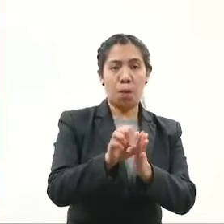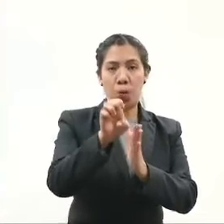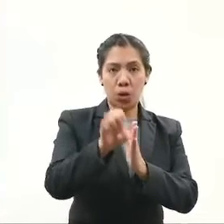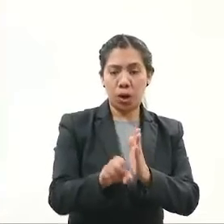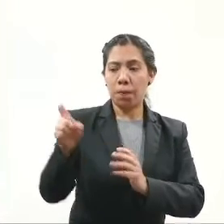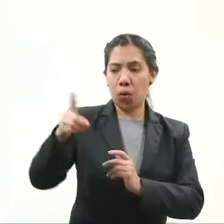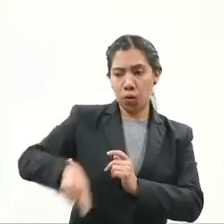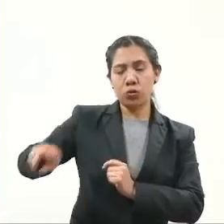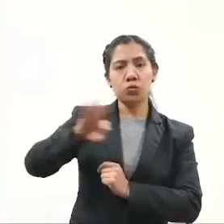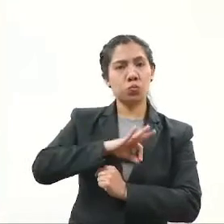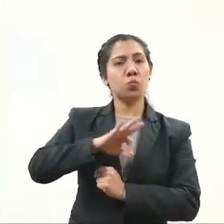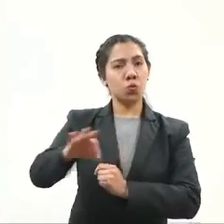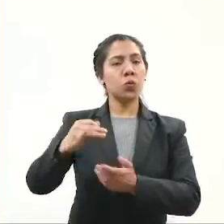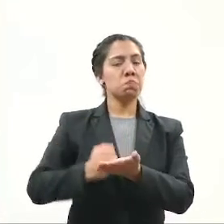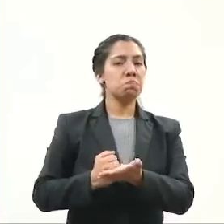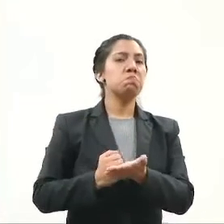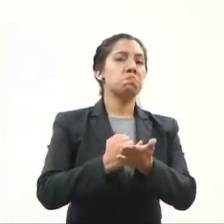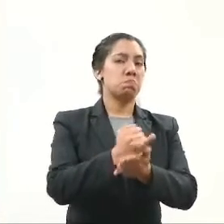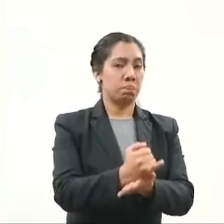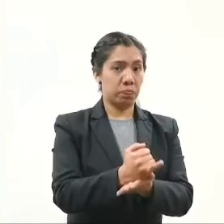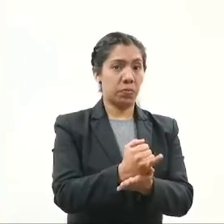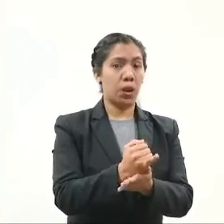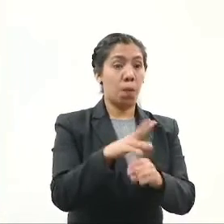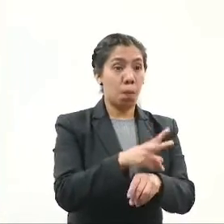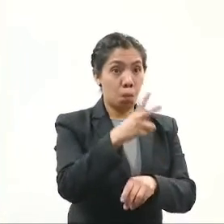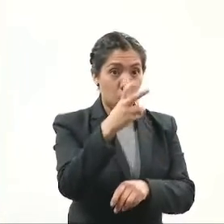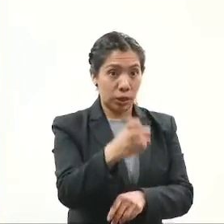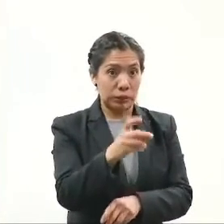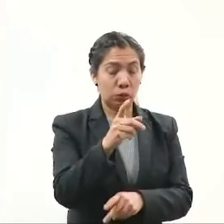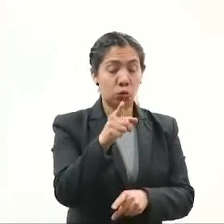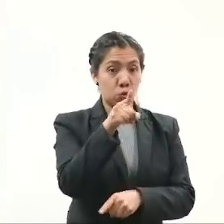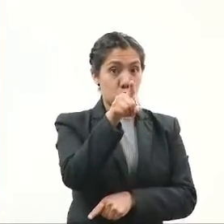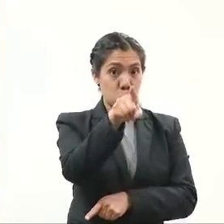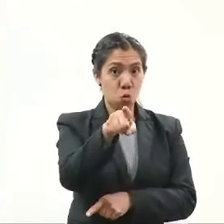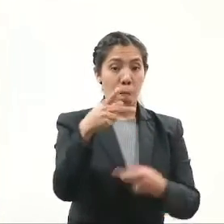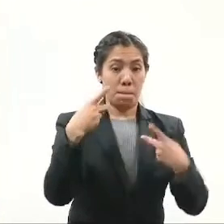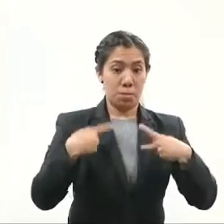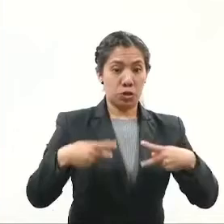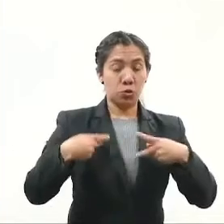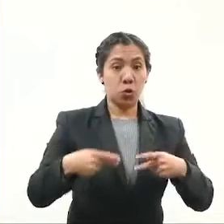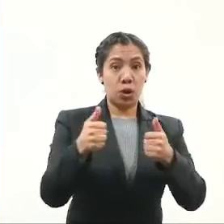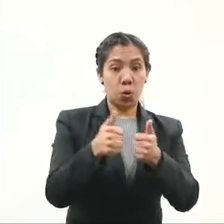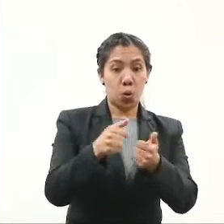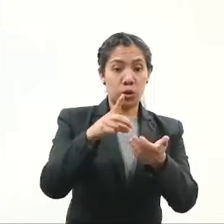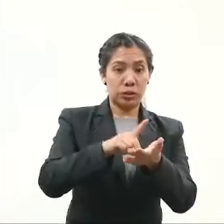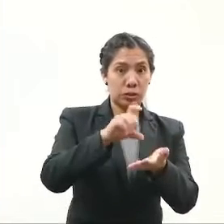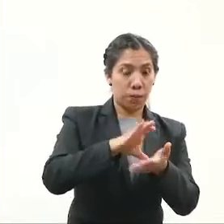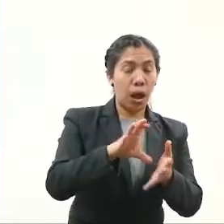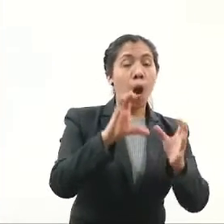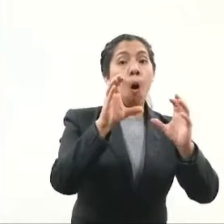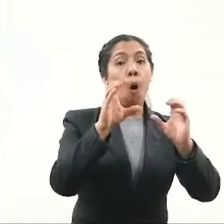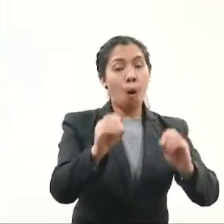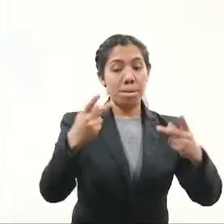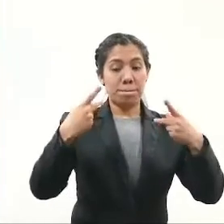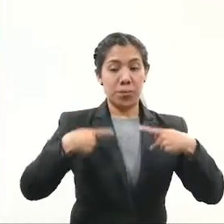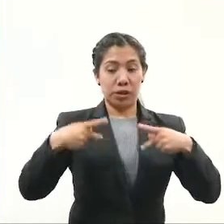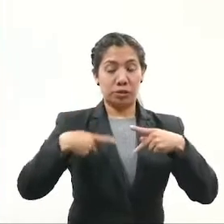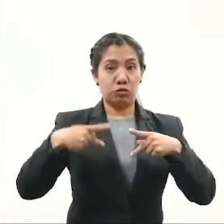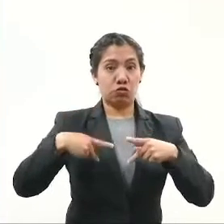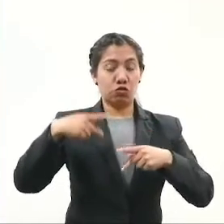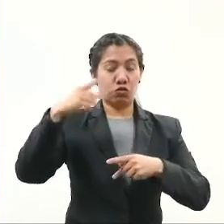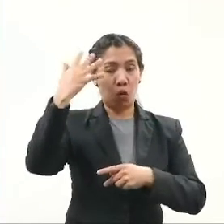por ello ser una persona con discapacidad o una persona mayor no debe ser